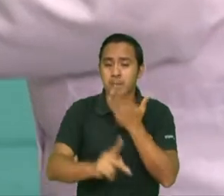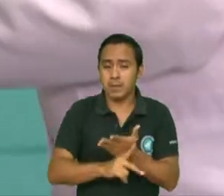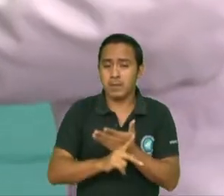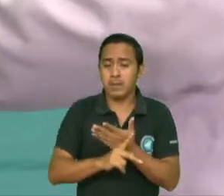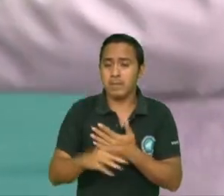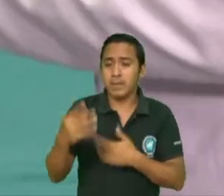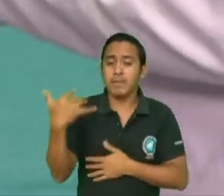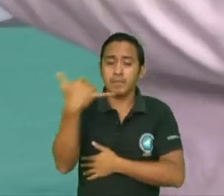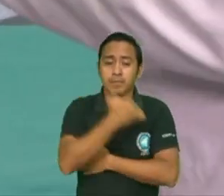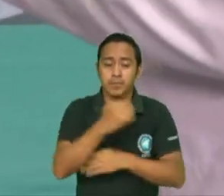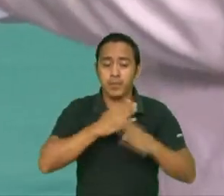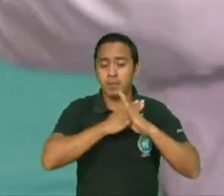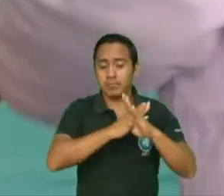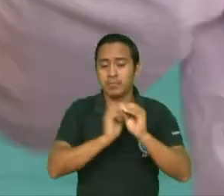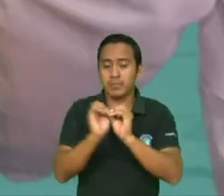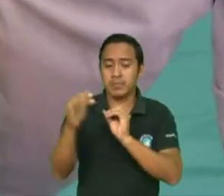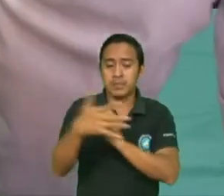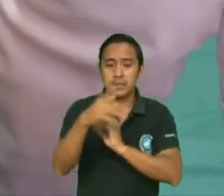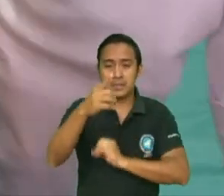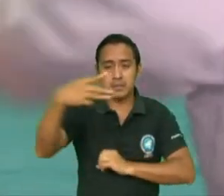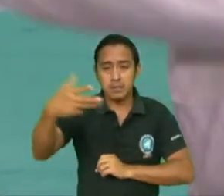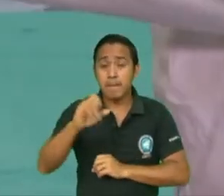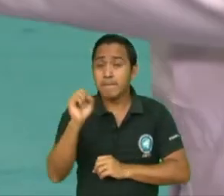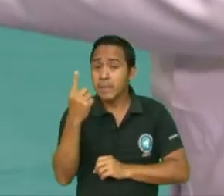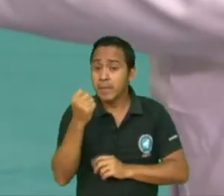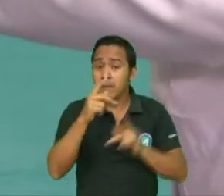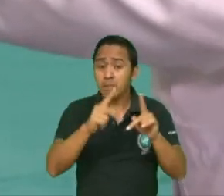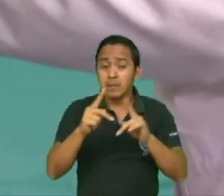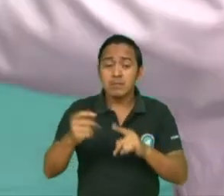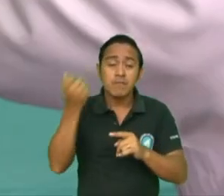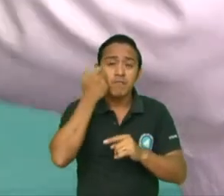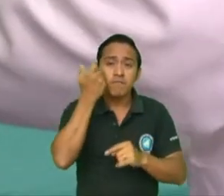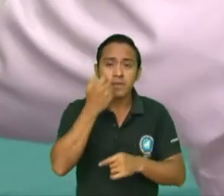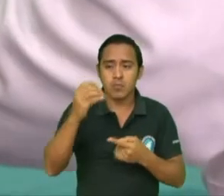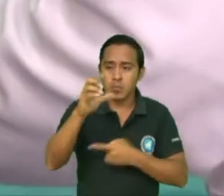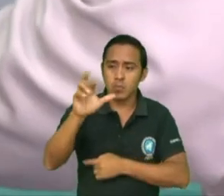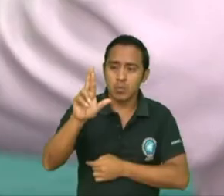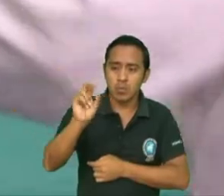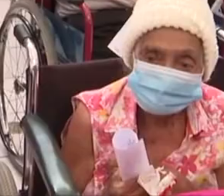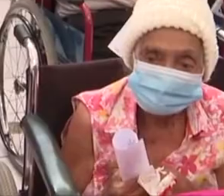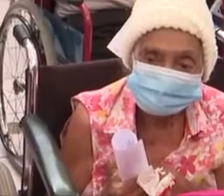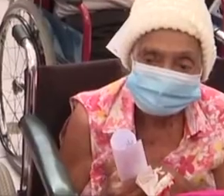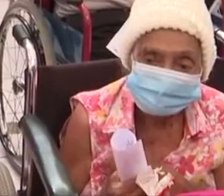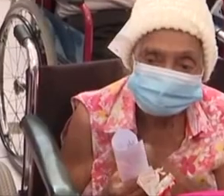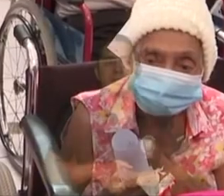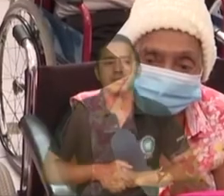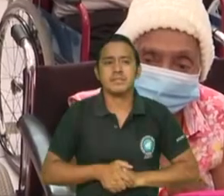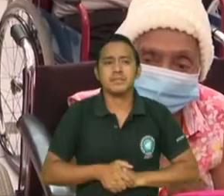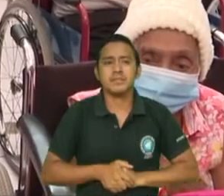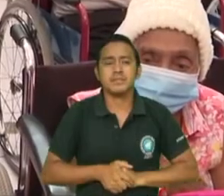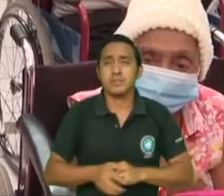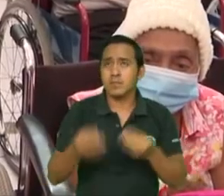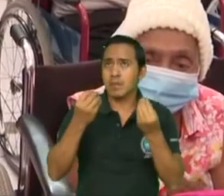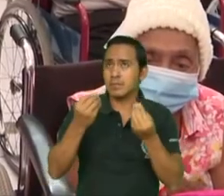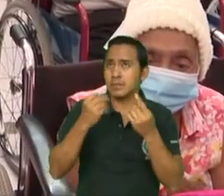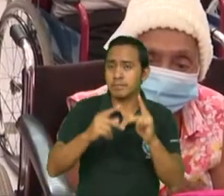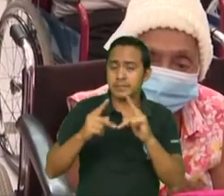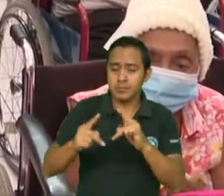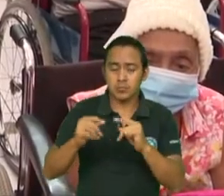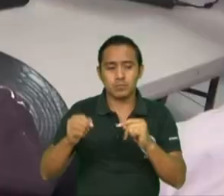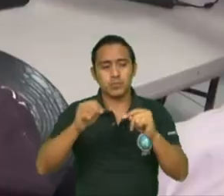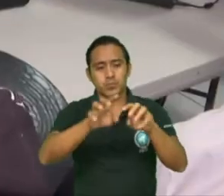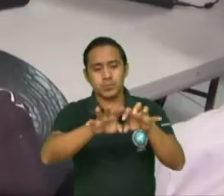contra el COVID-19 en Nicaragua y considera urgente aplicar las dosis lo más pronto posible a la población de mayor exposición y